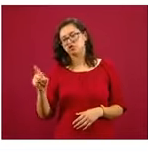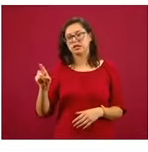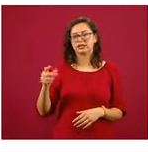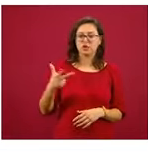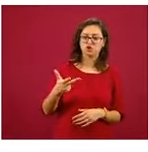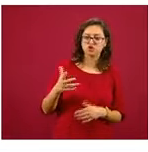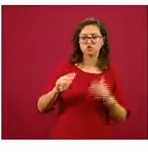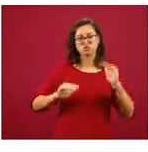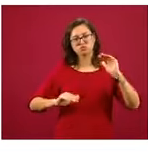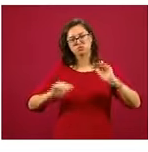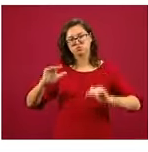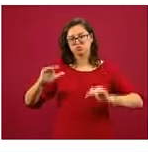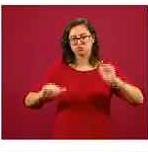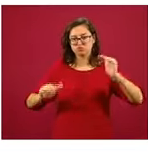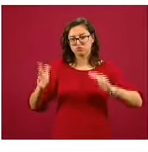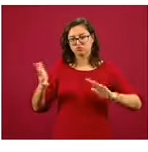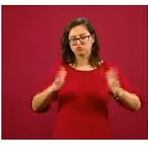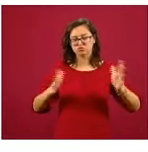32-38%